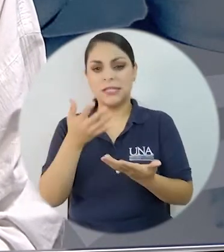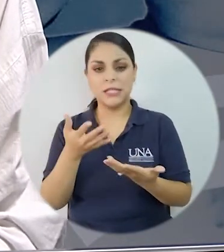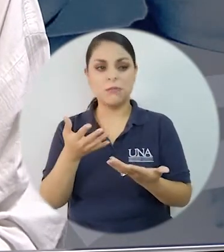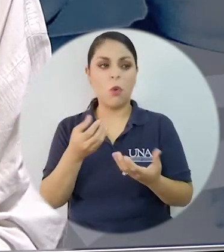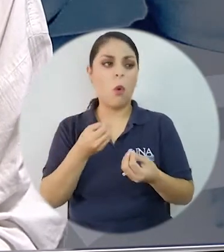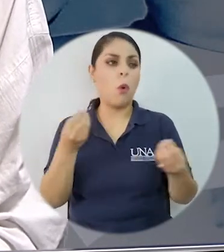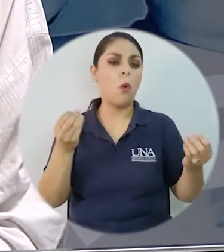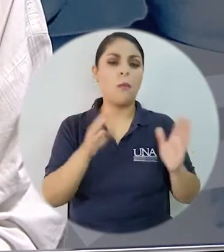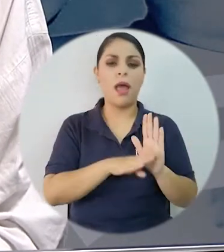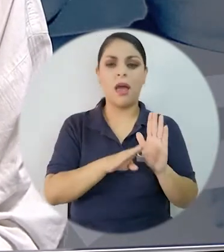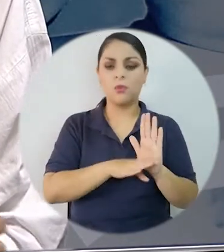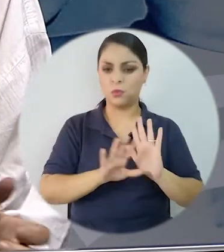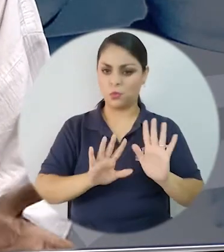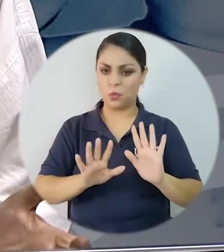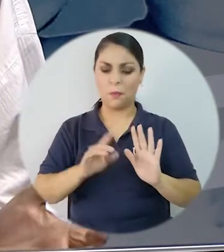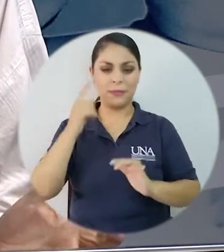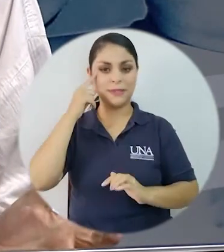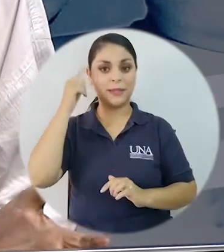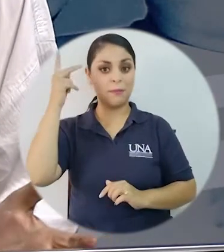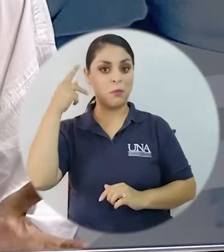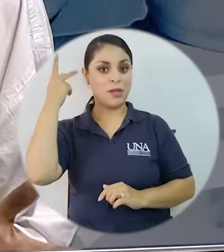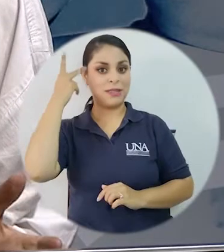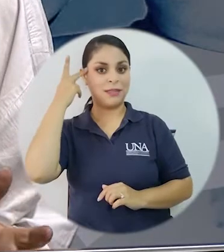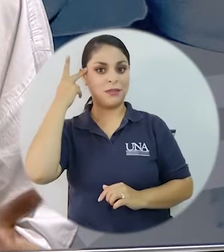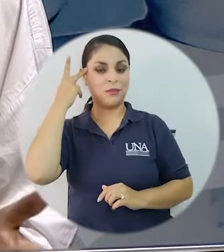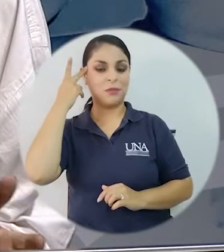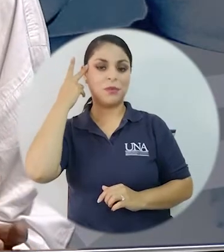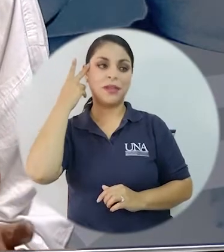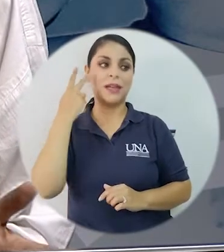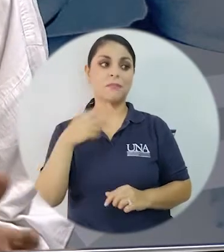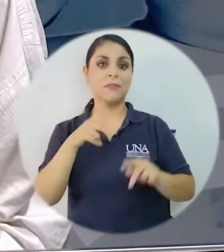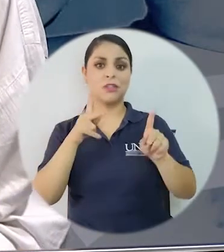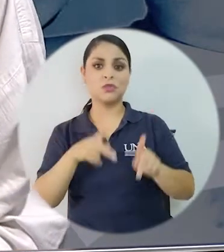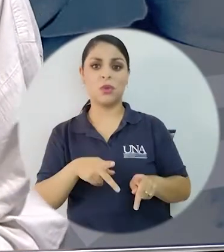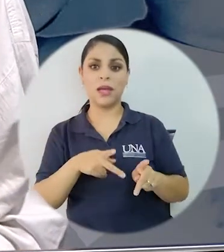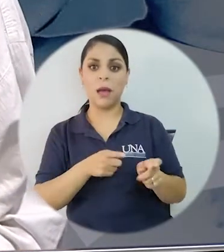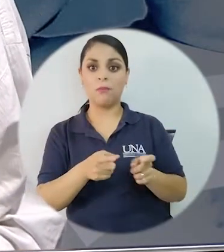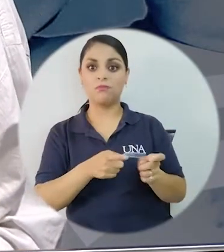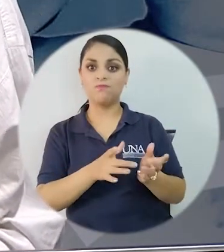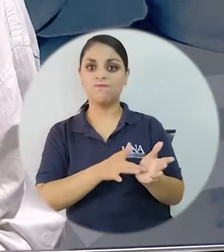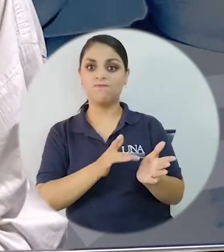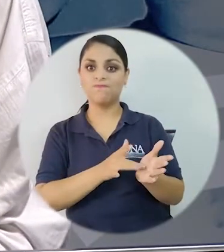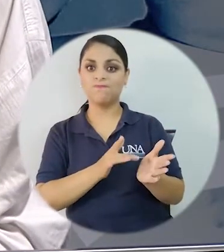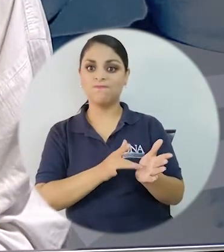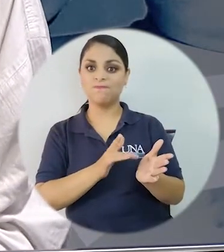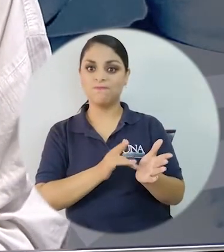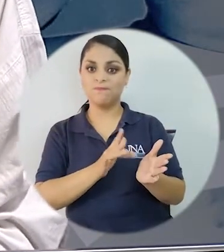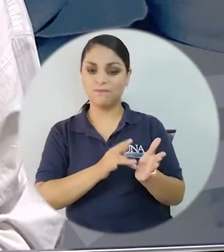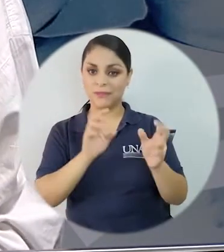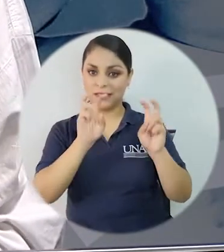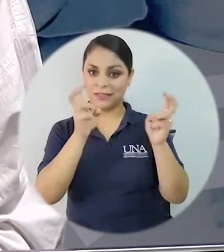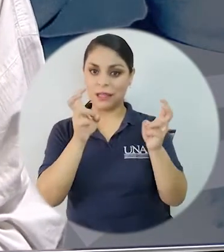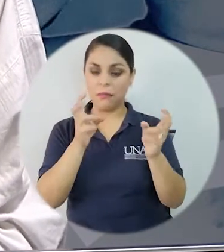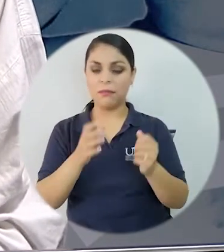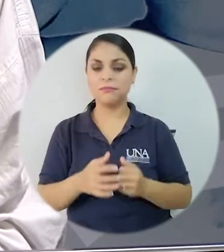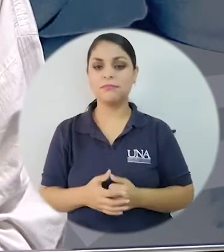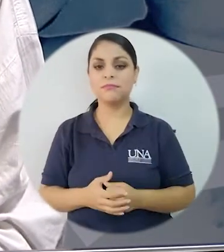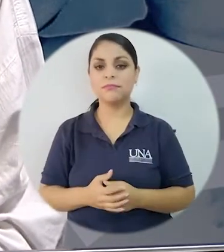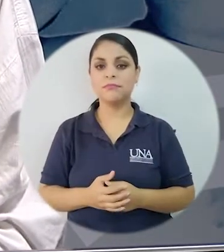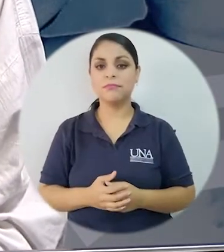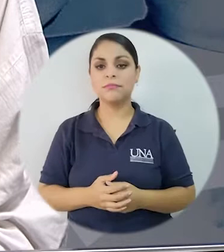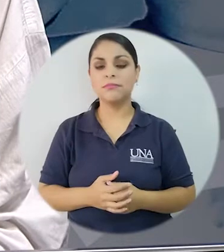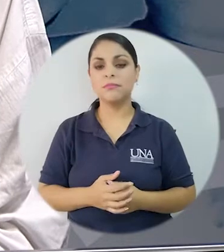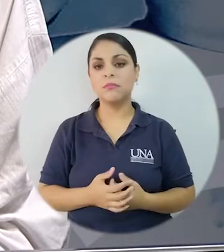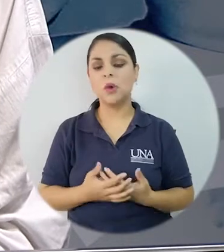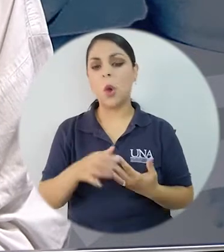intención, ni hacerlo como politiqueramente, que alguien se aproveche del tema y lo manipule para fines presentes, pero tampoco